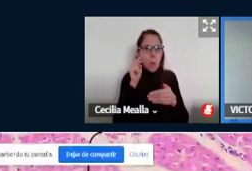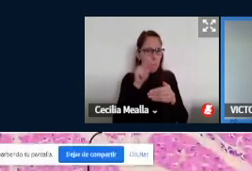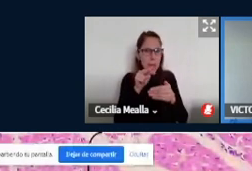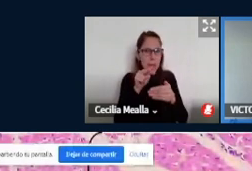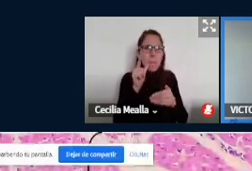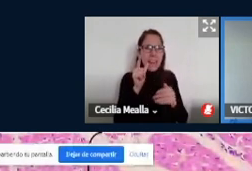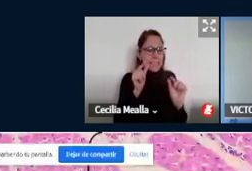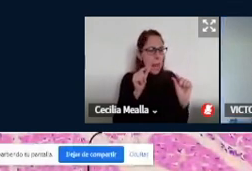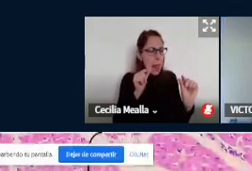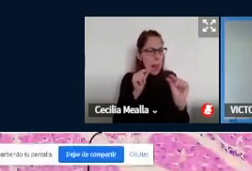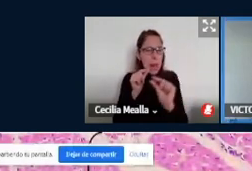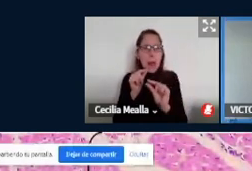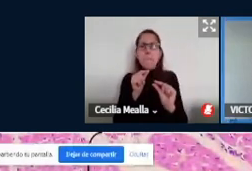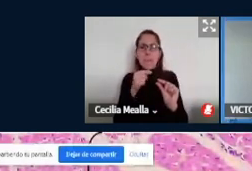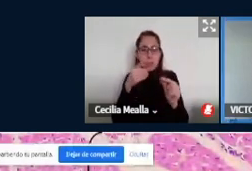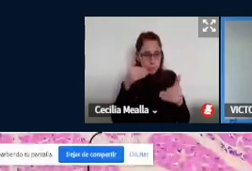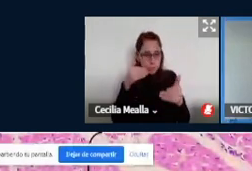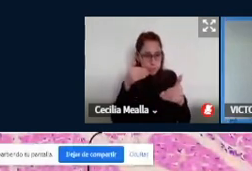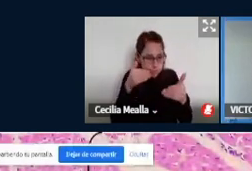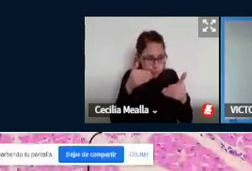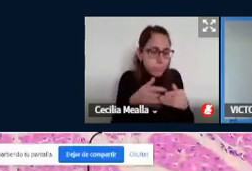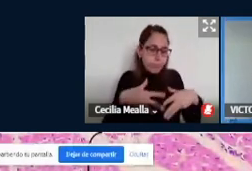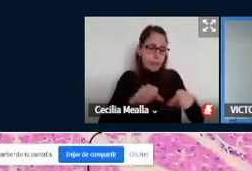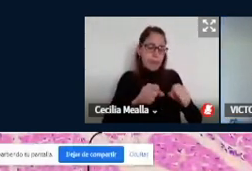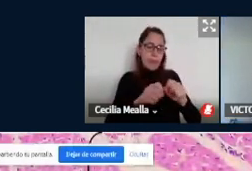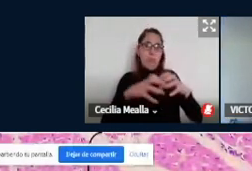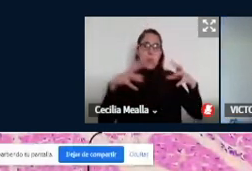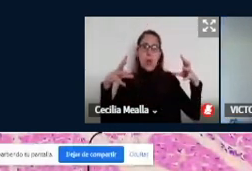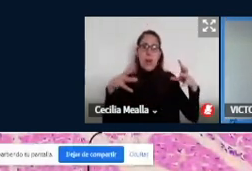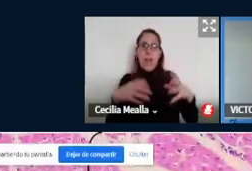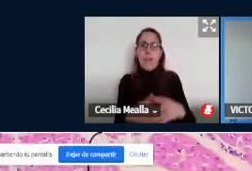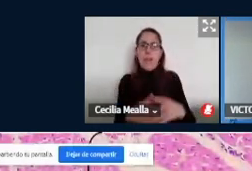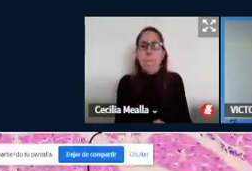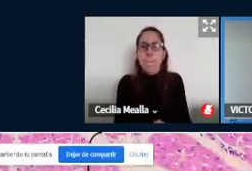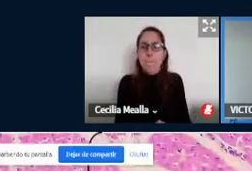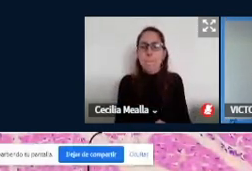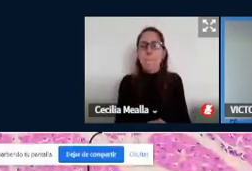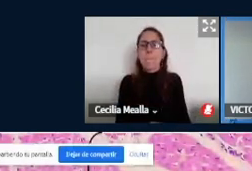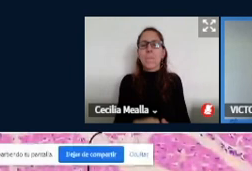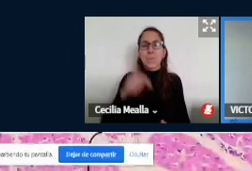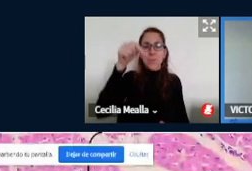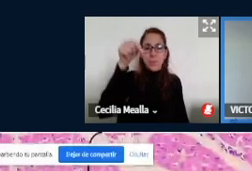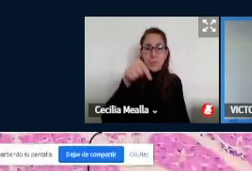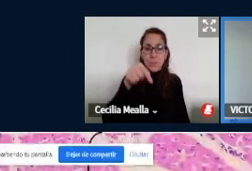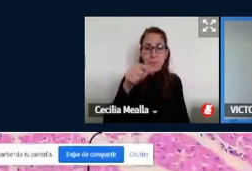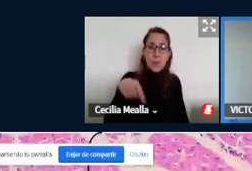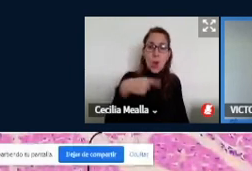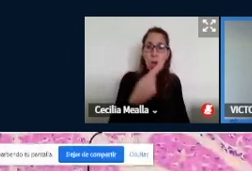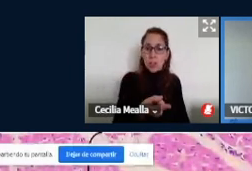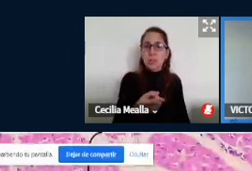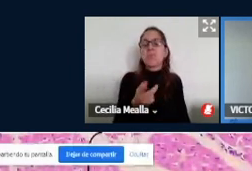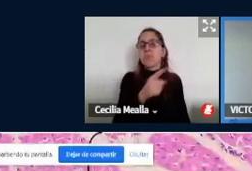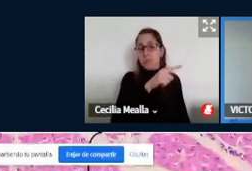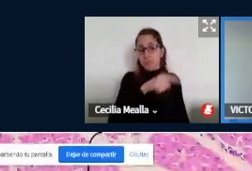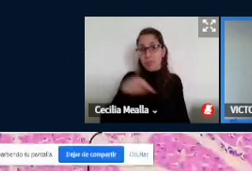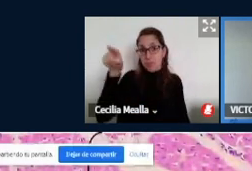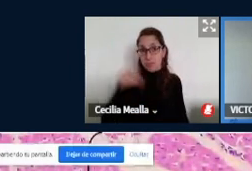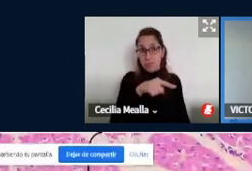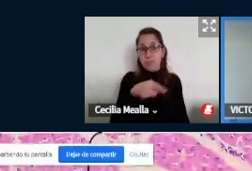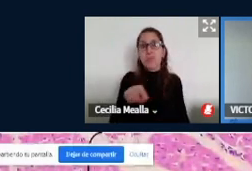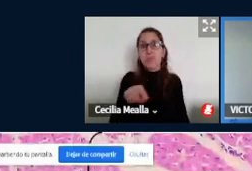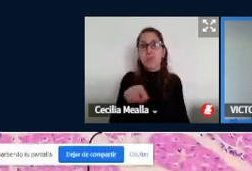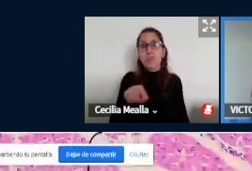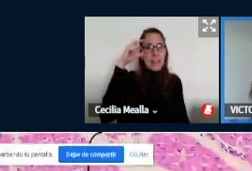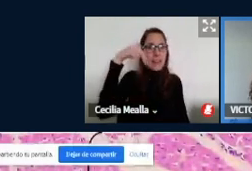es más grande. Después de, acá nosotros decimos que tenemos un endotelio. Bueno, en los vasos